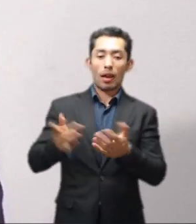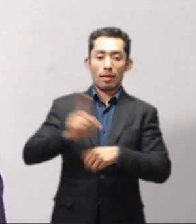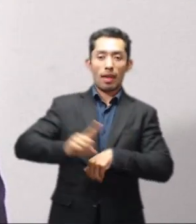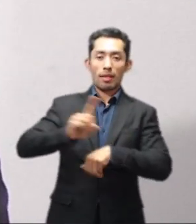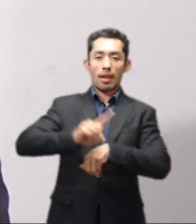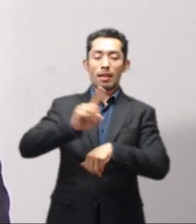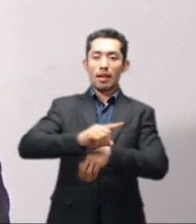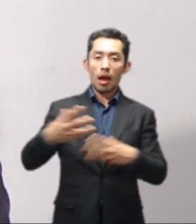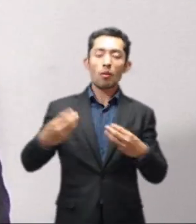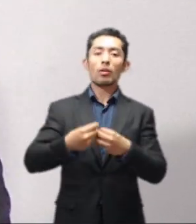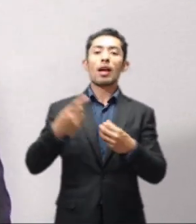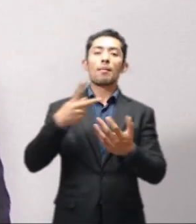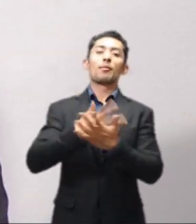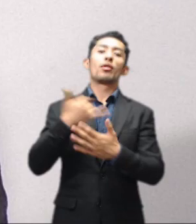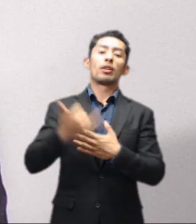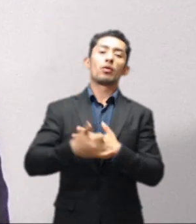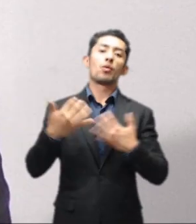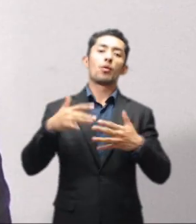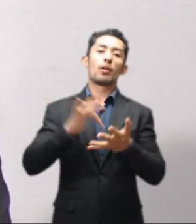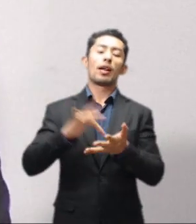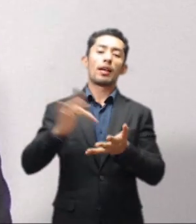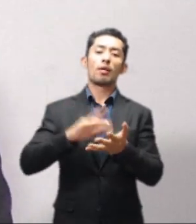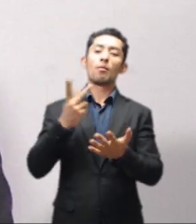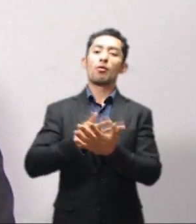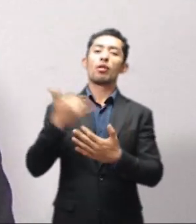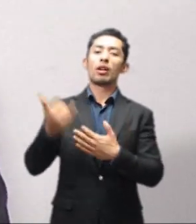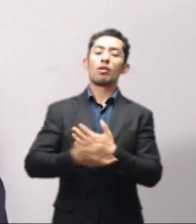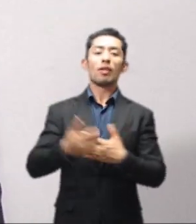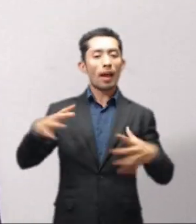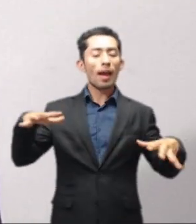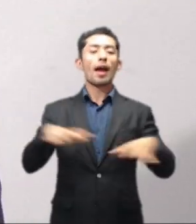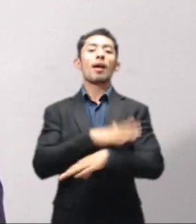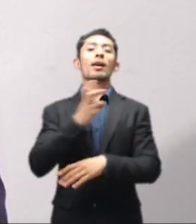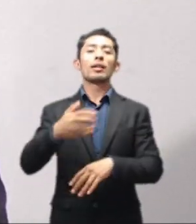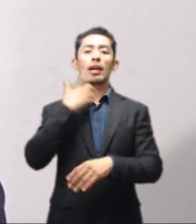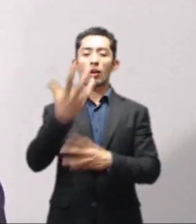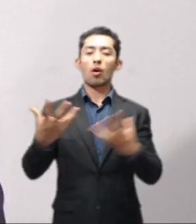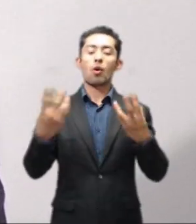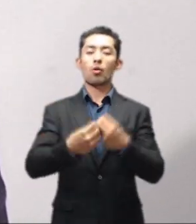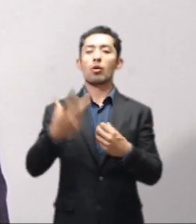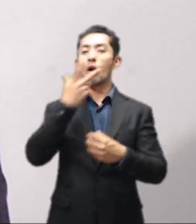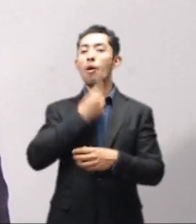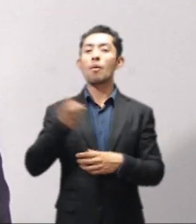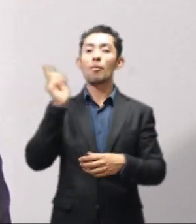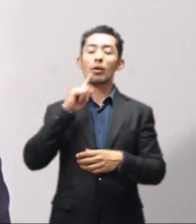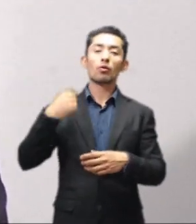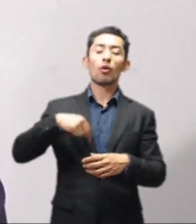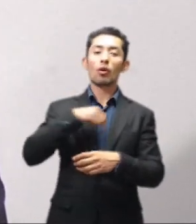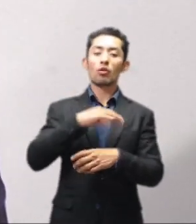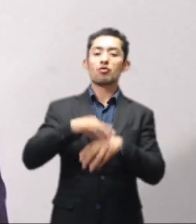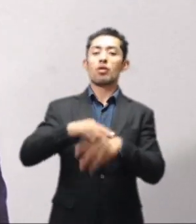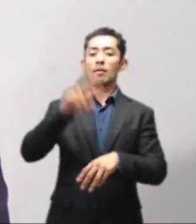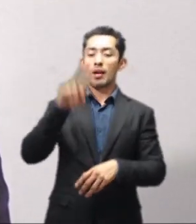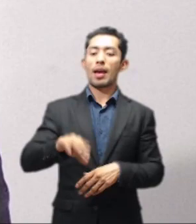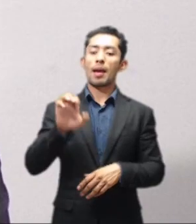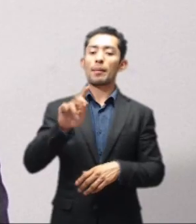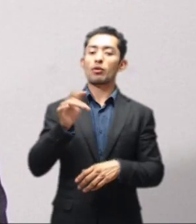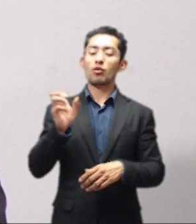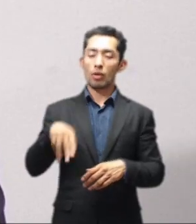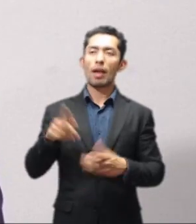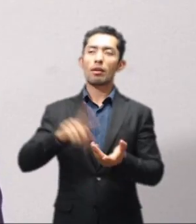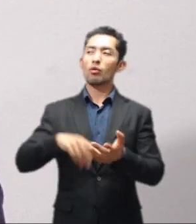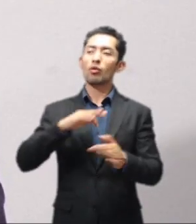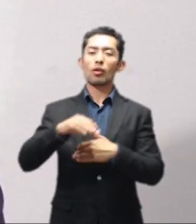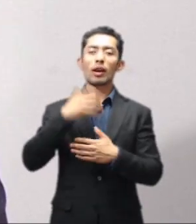día en este gran proyecto el proyecto del cambio juntas y juntos haremos realidad paso yucan que todos